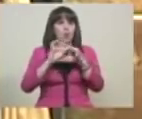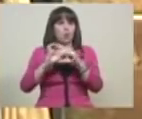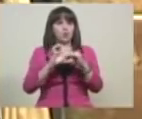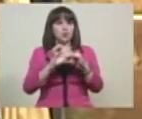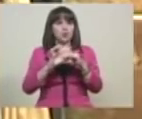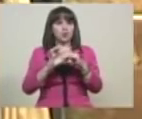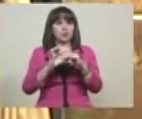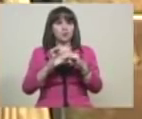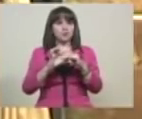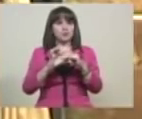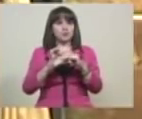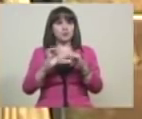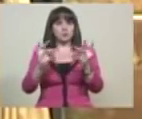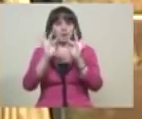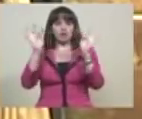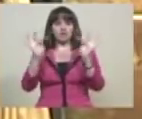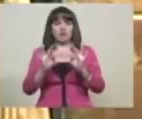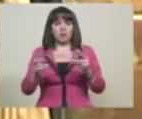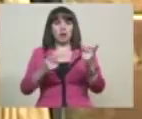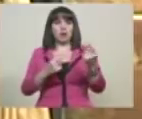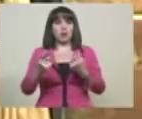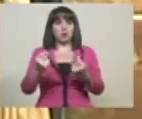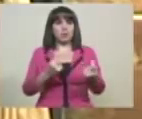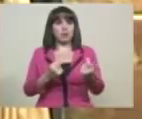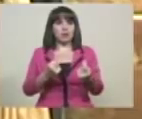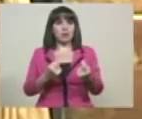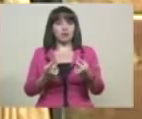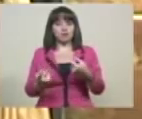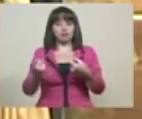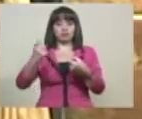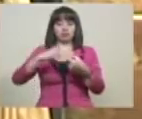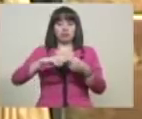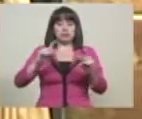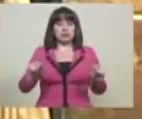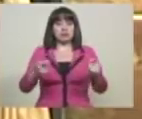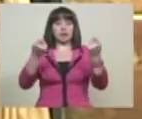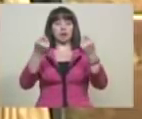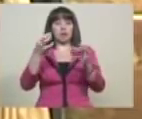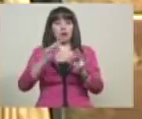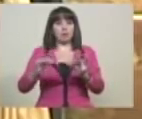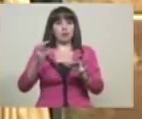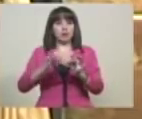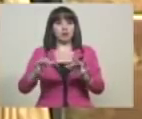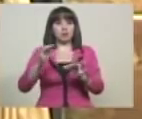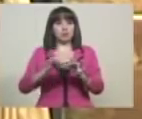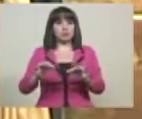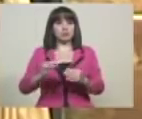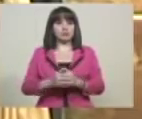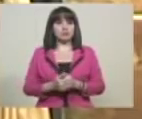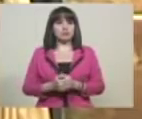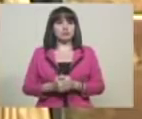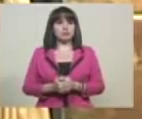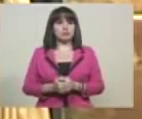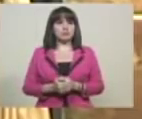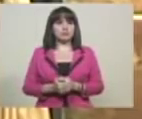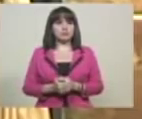lo que va a ser el mecanismo económico de anclaje recuperador del petro.